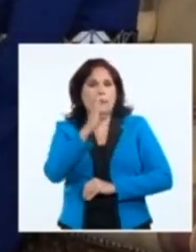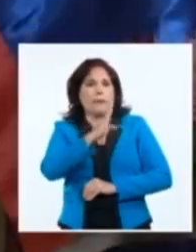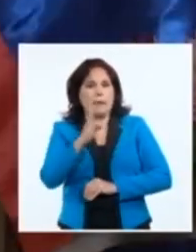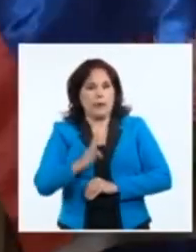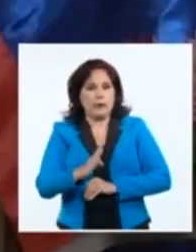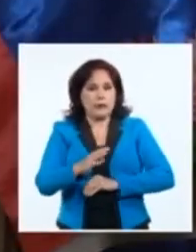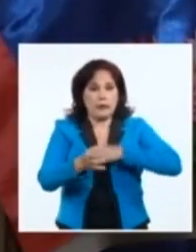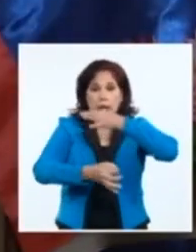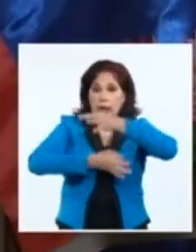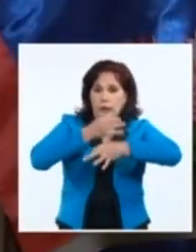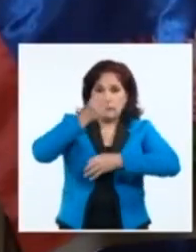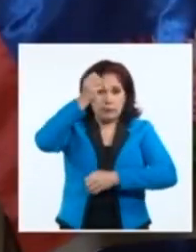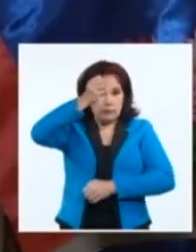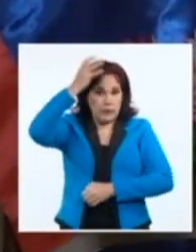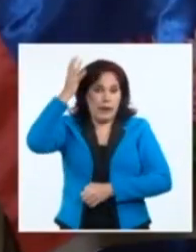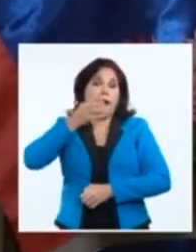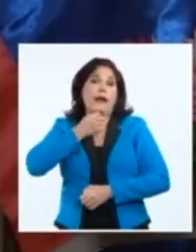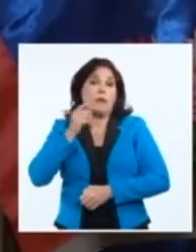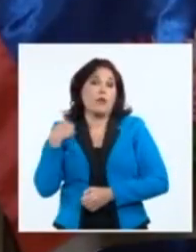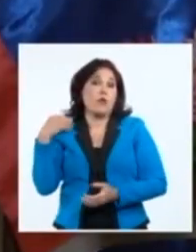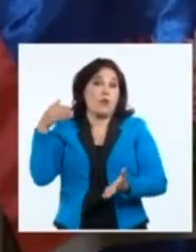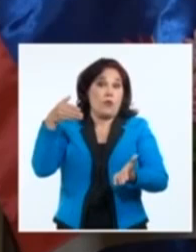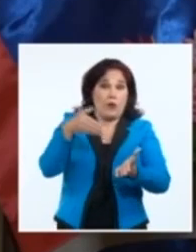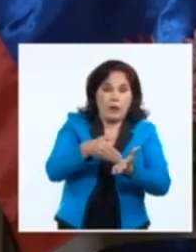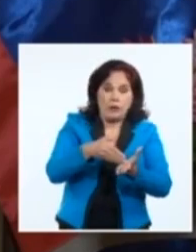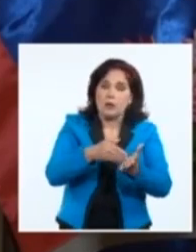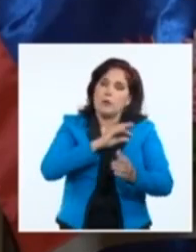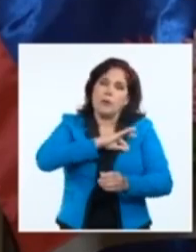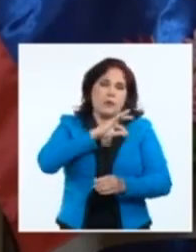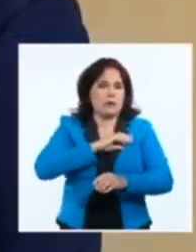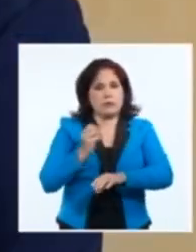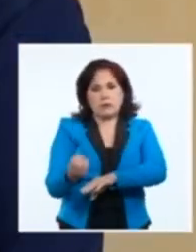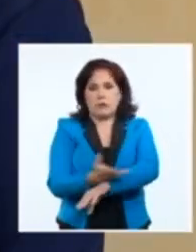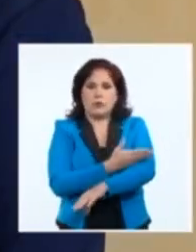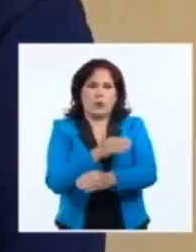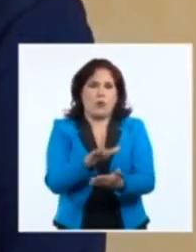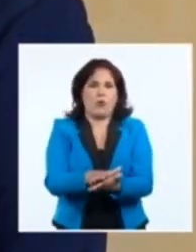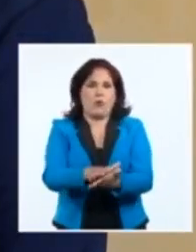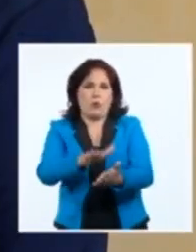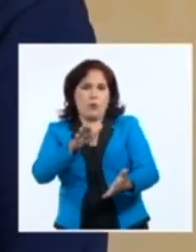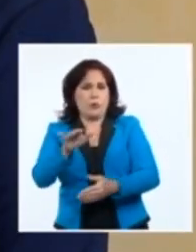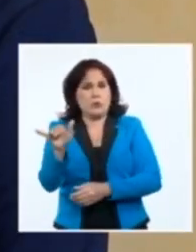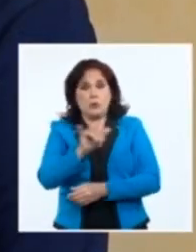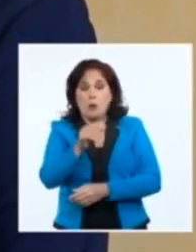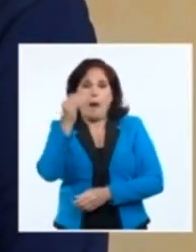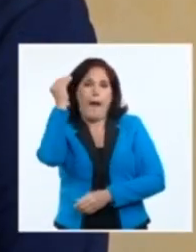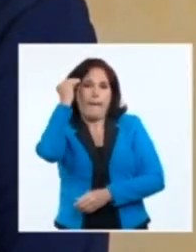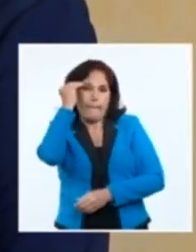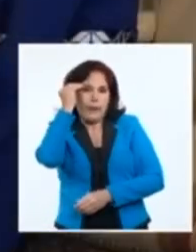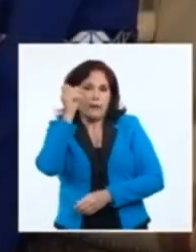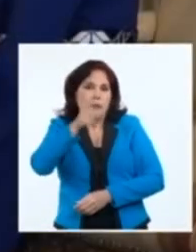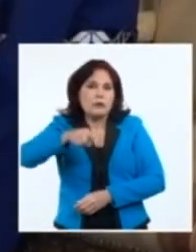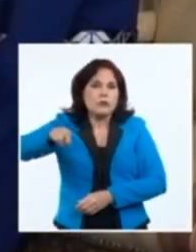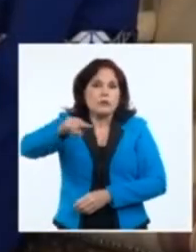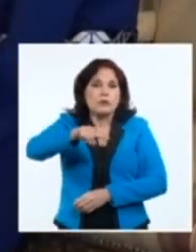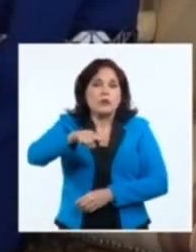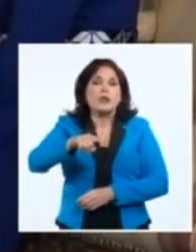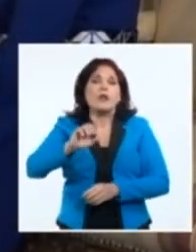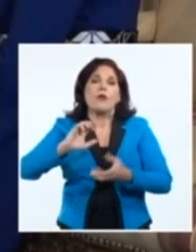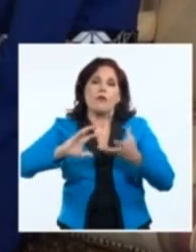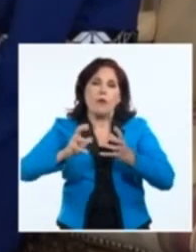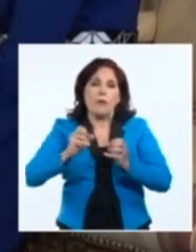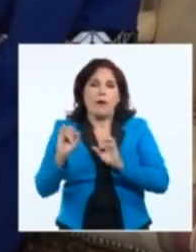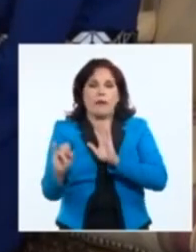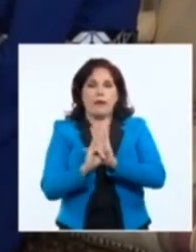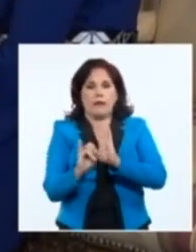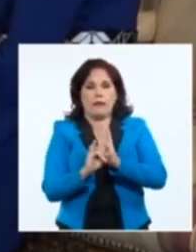le expresó que estar en esta nación es para él un sano orgullo y un compromiso, y también un aprendizaje que refuerza nuestra